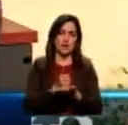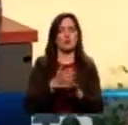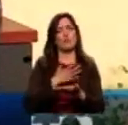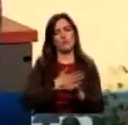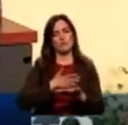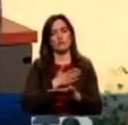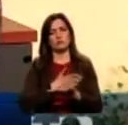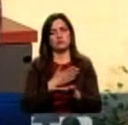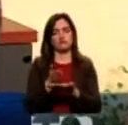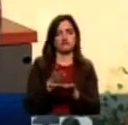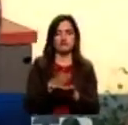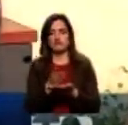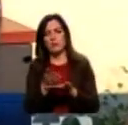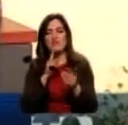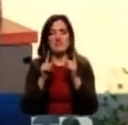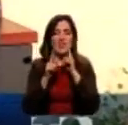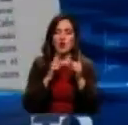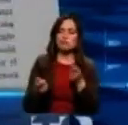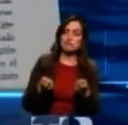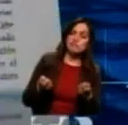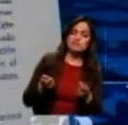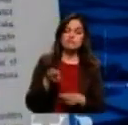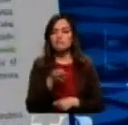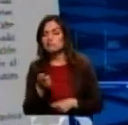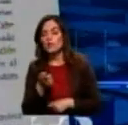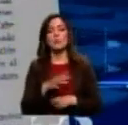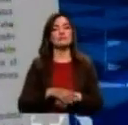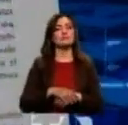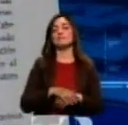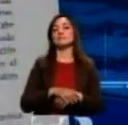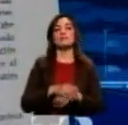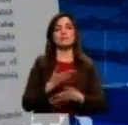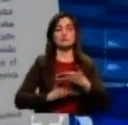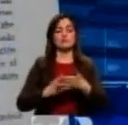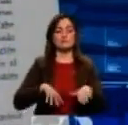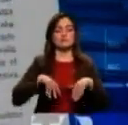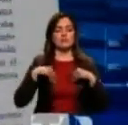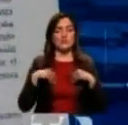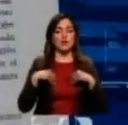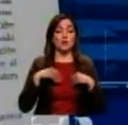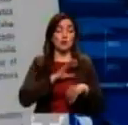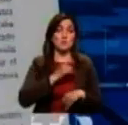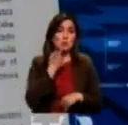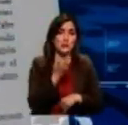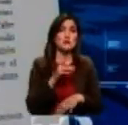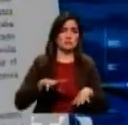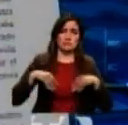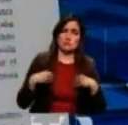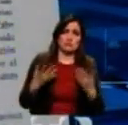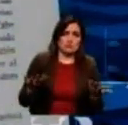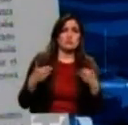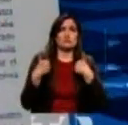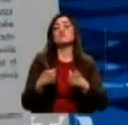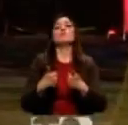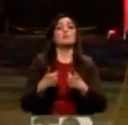arbitrar este este diálogo entre las partes en el documento de la constructora acepta la combinación del municipio y asegura tener la